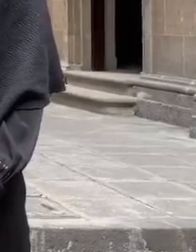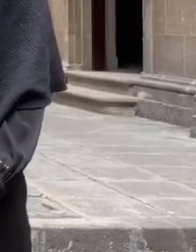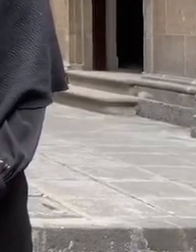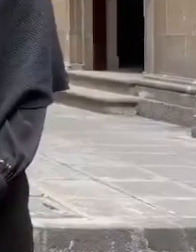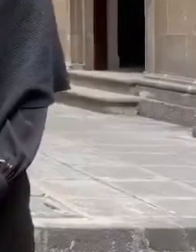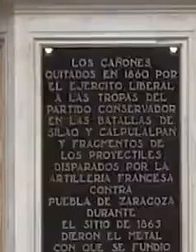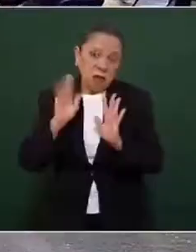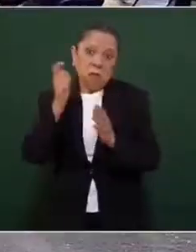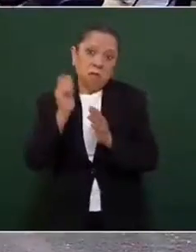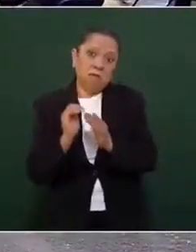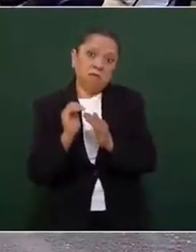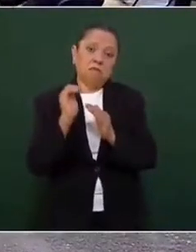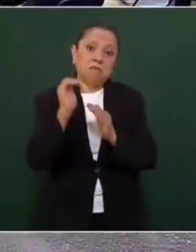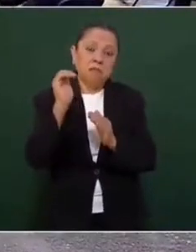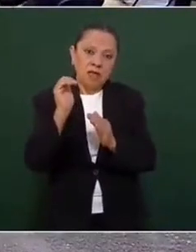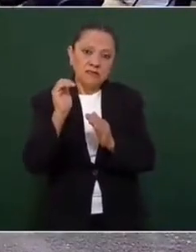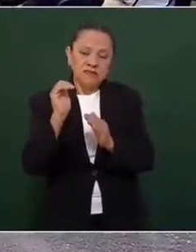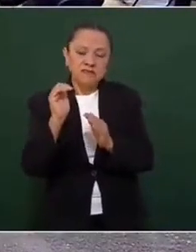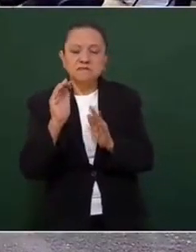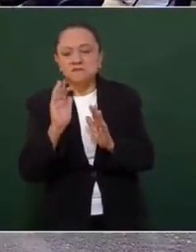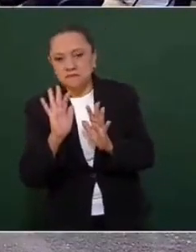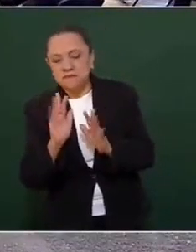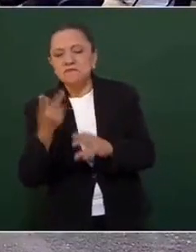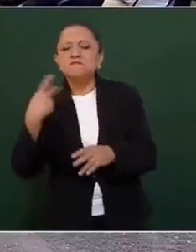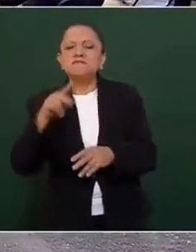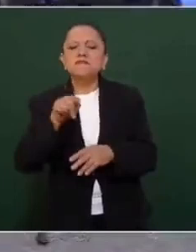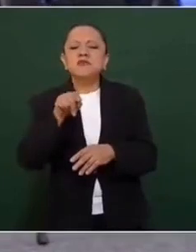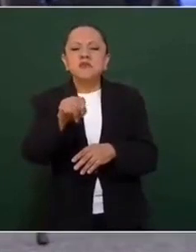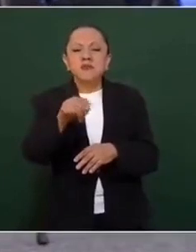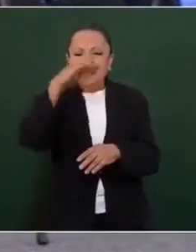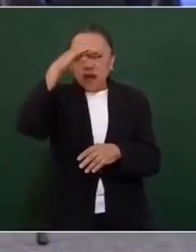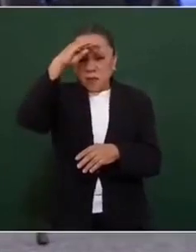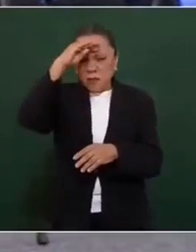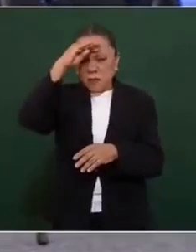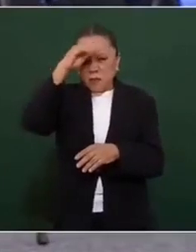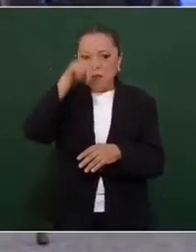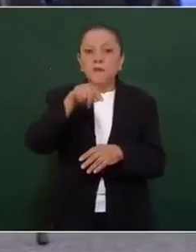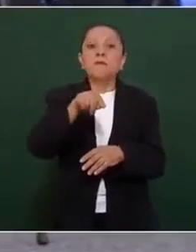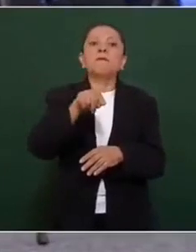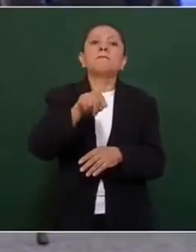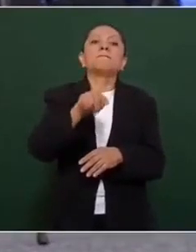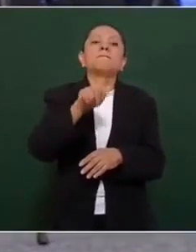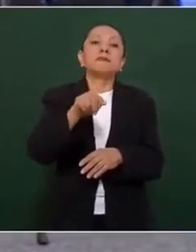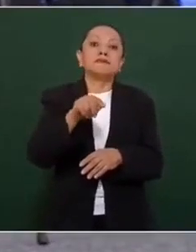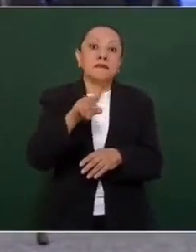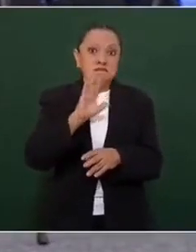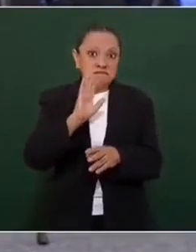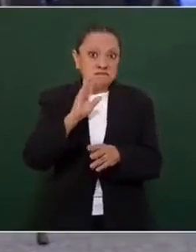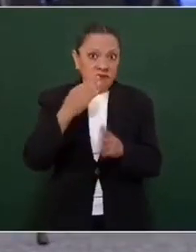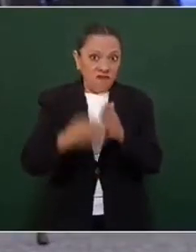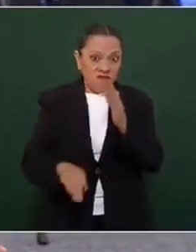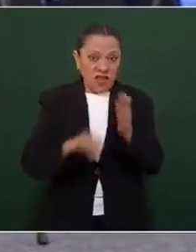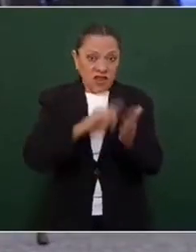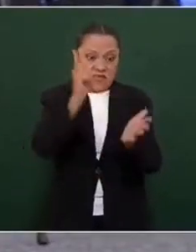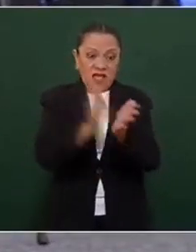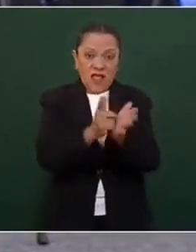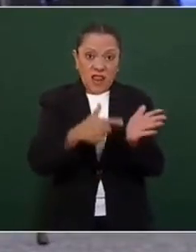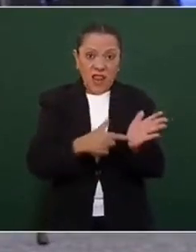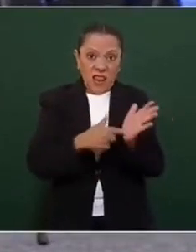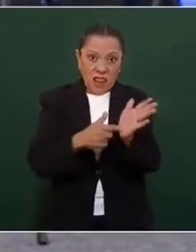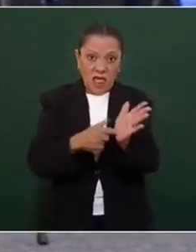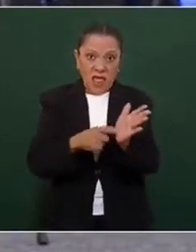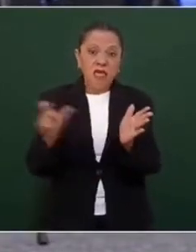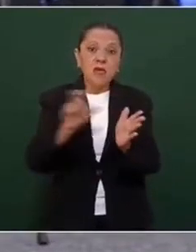del banco de mexico no considera que se violentó la ley al habérsele notificado esta decisión debido a que